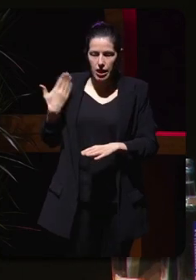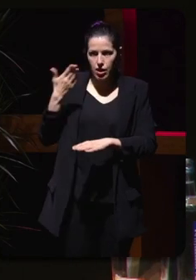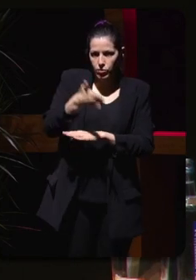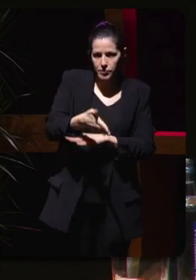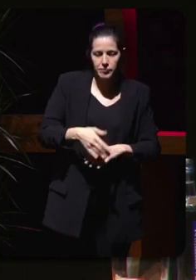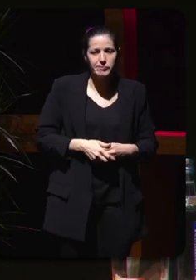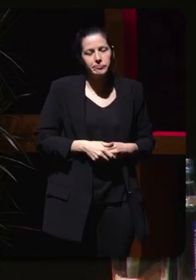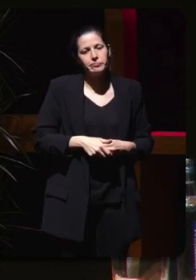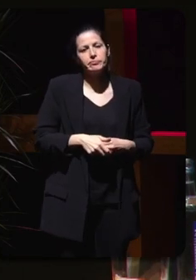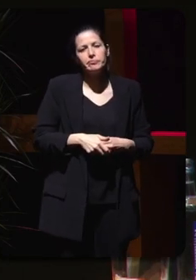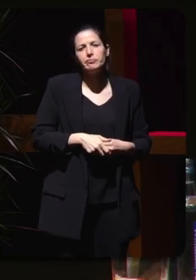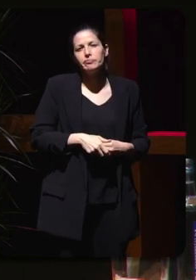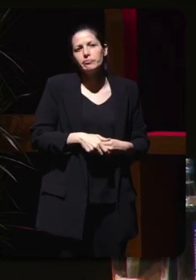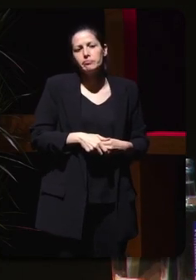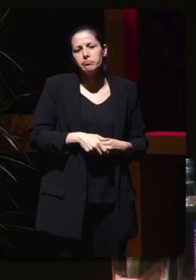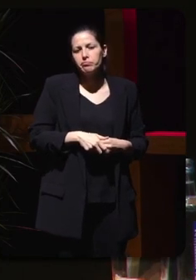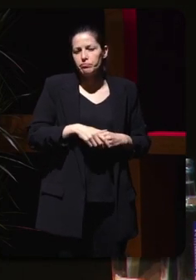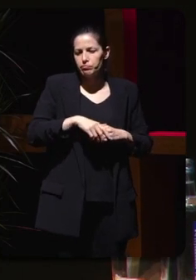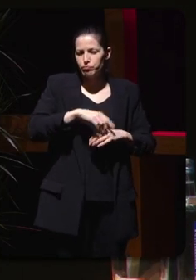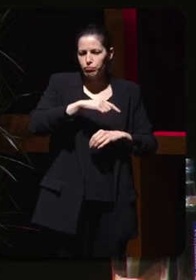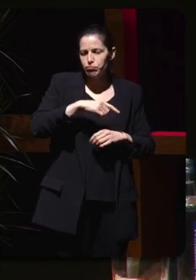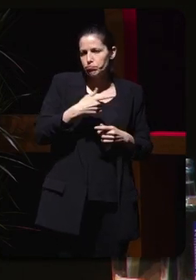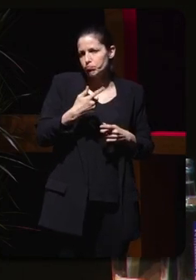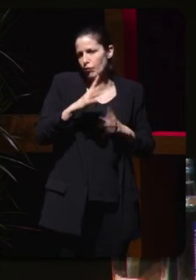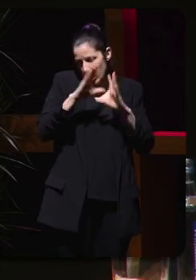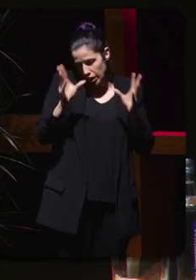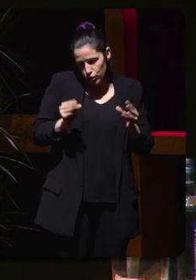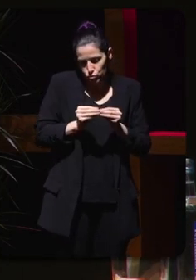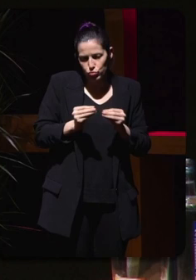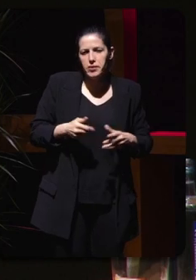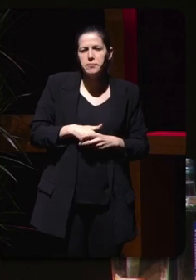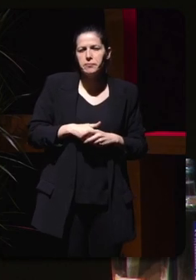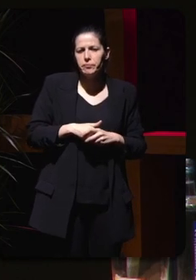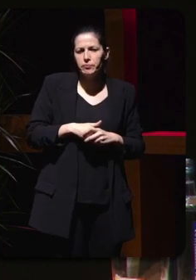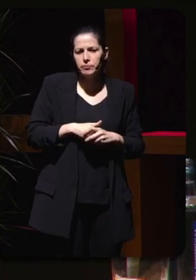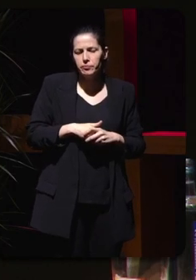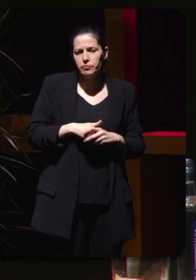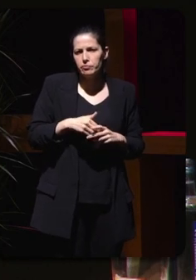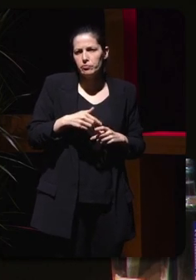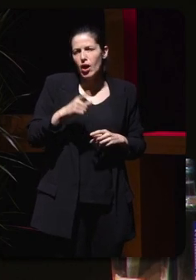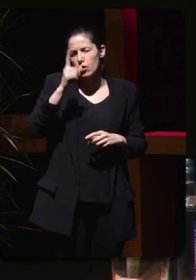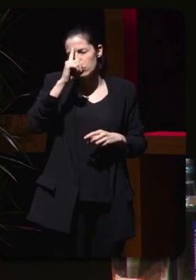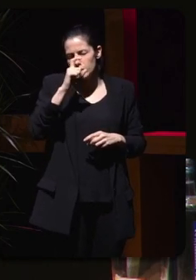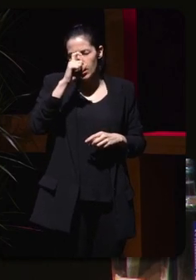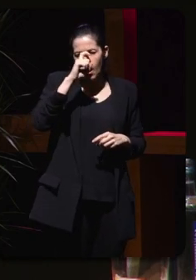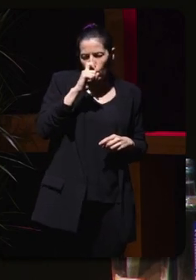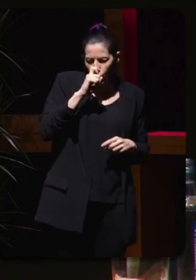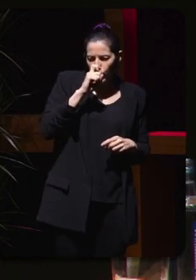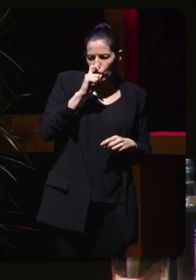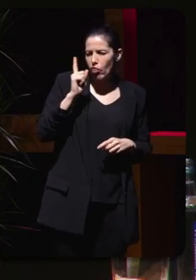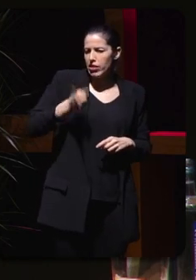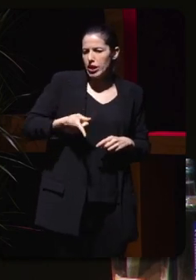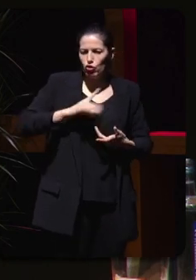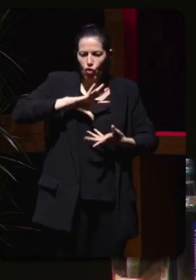Y entonces, ya a las horas, lo simplifico, me dice, creo que era el director de informativos, el internacional, lo